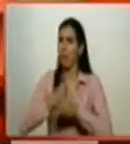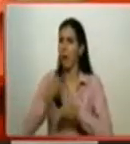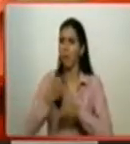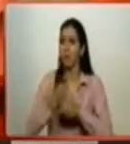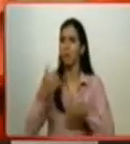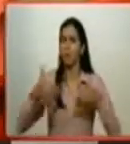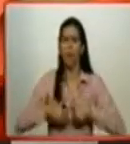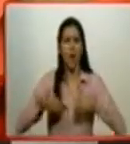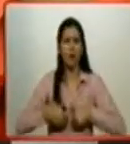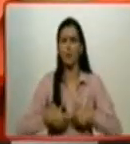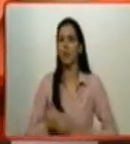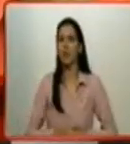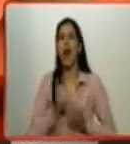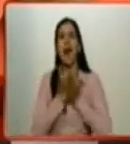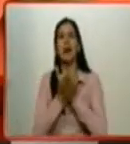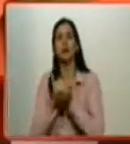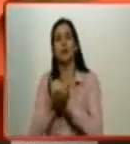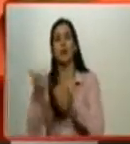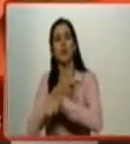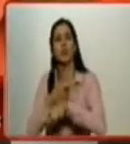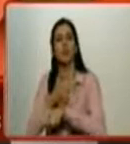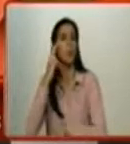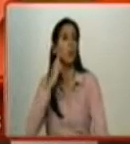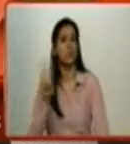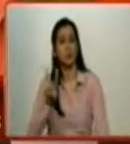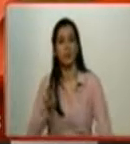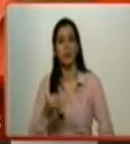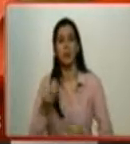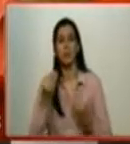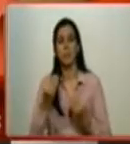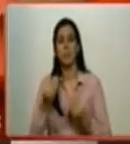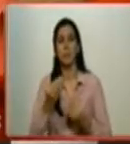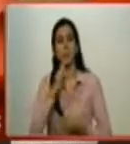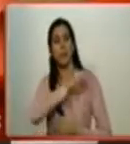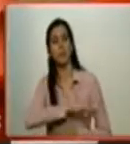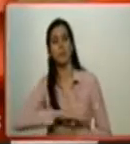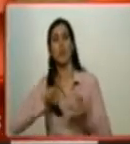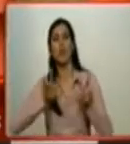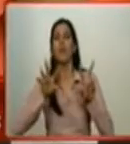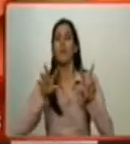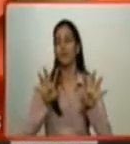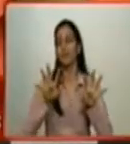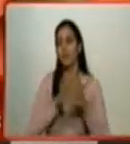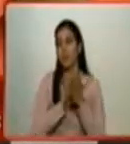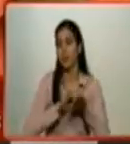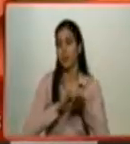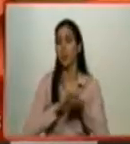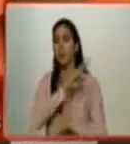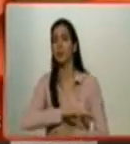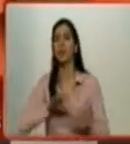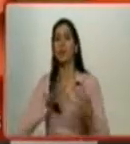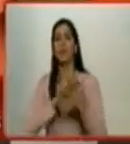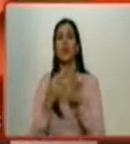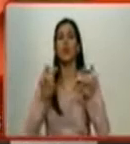está haciendo sus esfuerzos, ayudando al gobierno bolivariano para su gran misión Barrio Nuevo, Barrio Tricolor. Es una